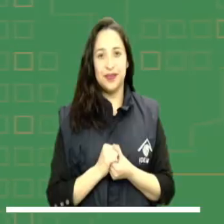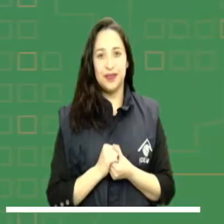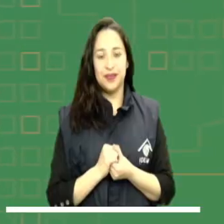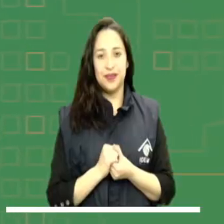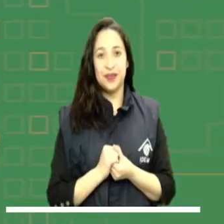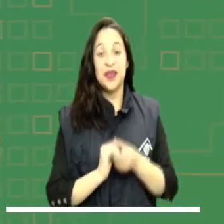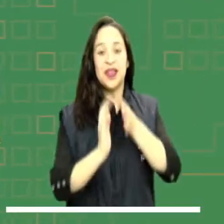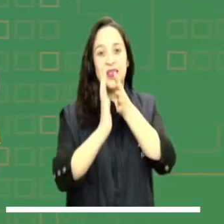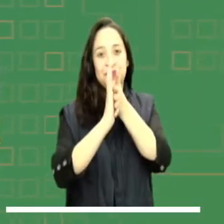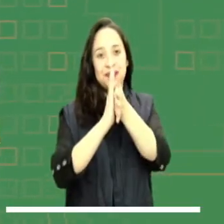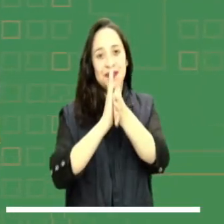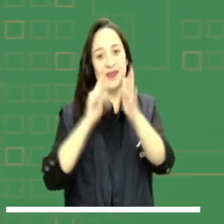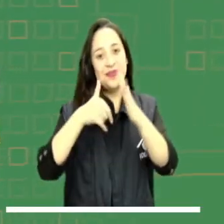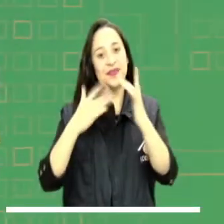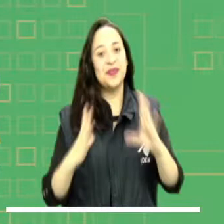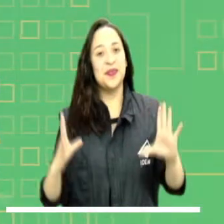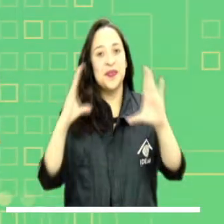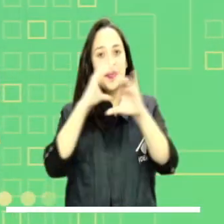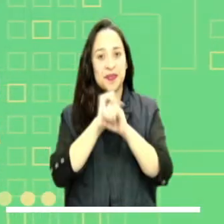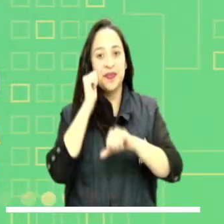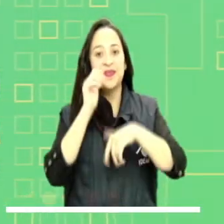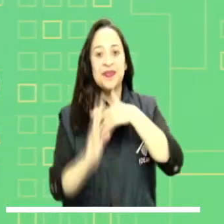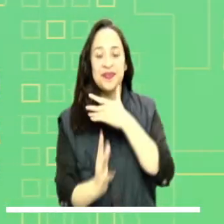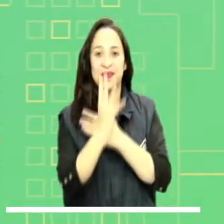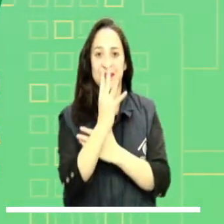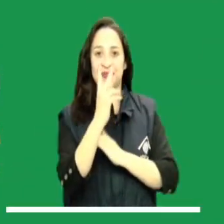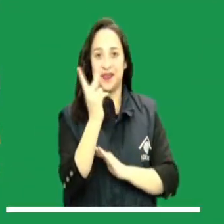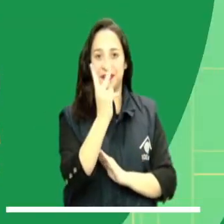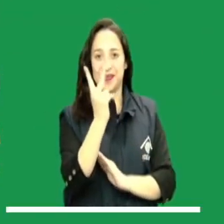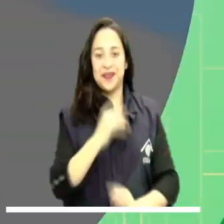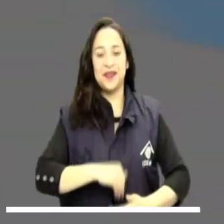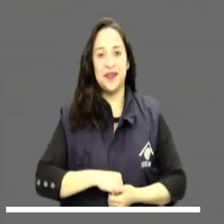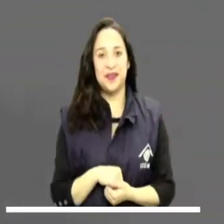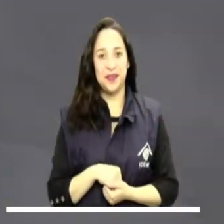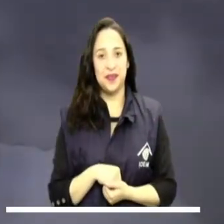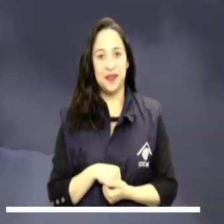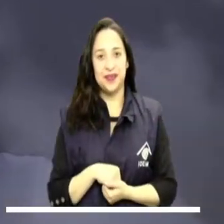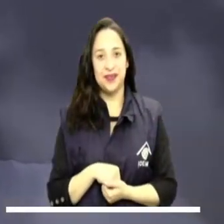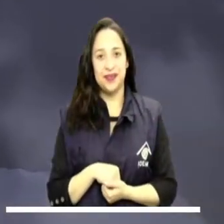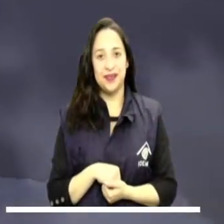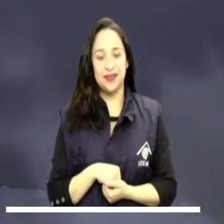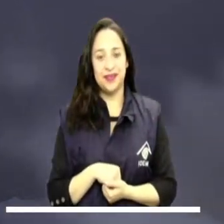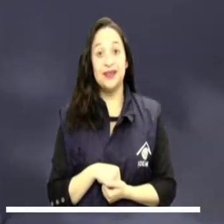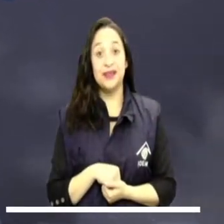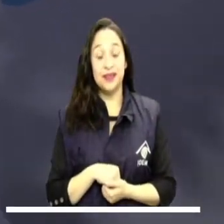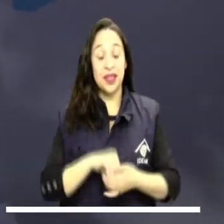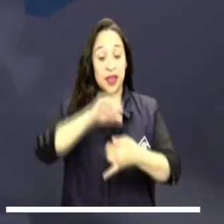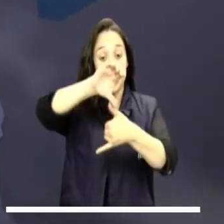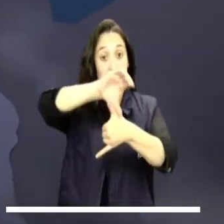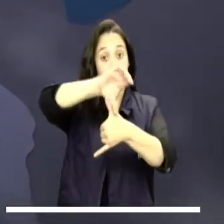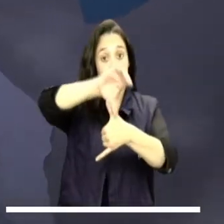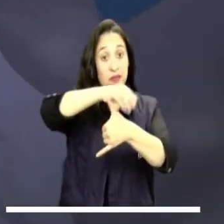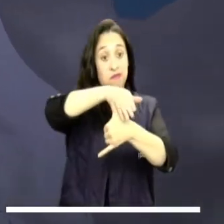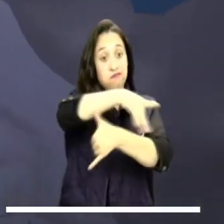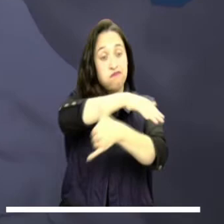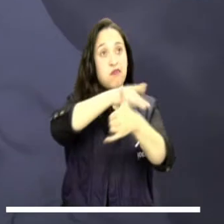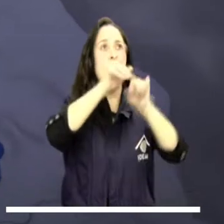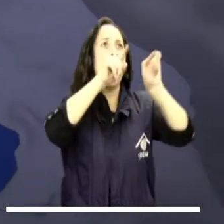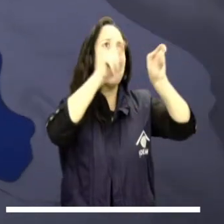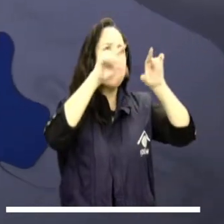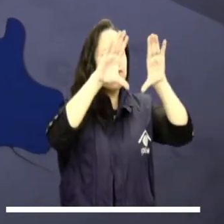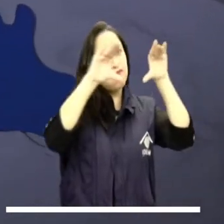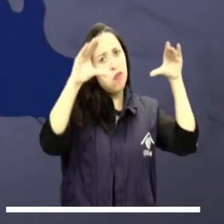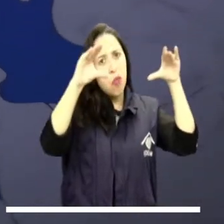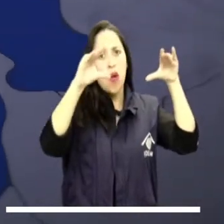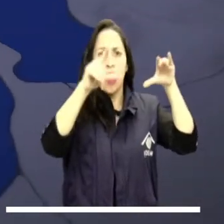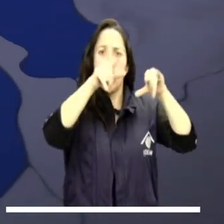Pronóstico del tiempo para la noche de hoy y madrugada de viernes. En el Caribe, extensos grupos de nubes pueden sobrevolar la región,